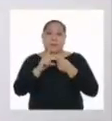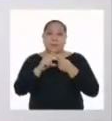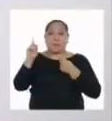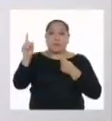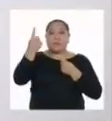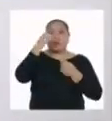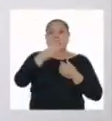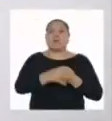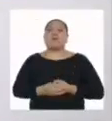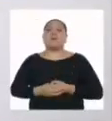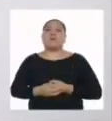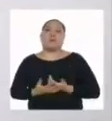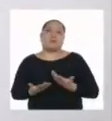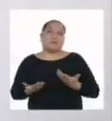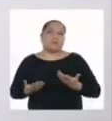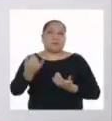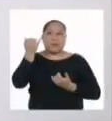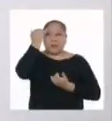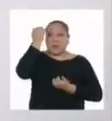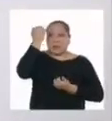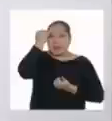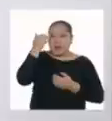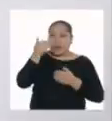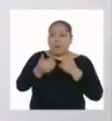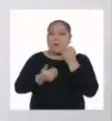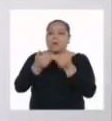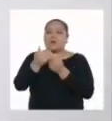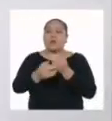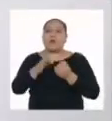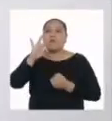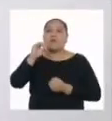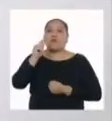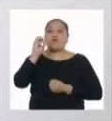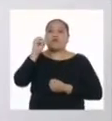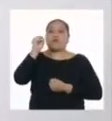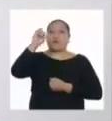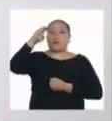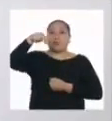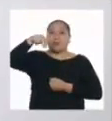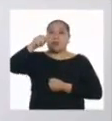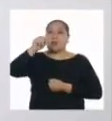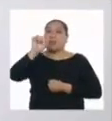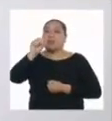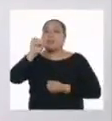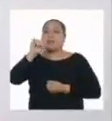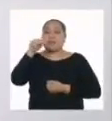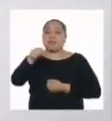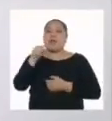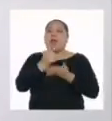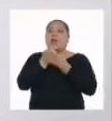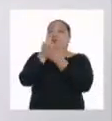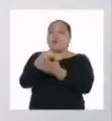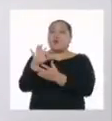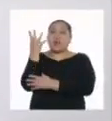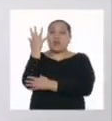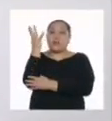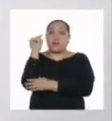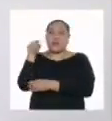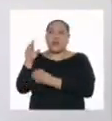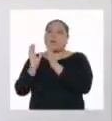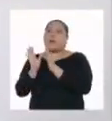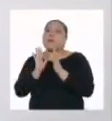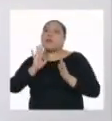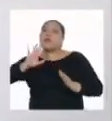lugar, tengamos en mente que el proceso de fotosíntesis es una función que le permite a las plantas